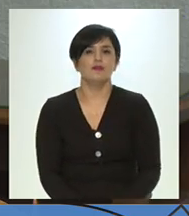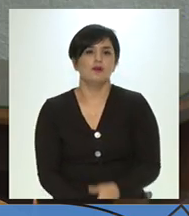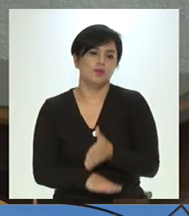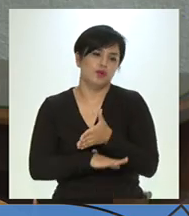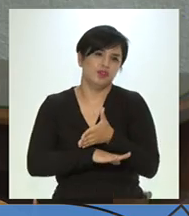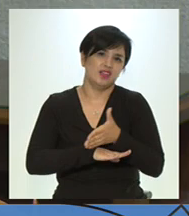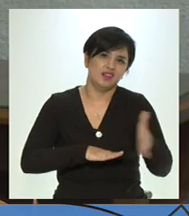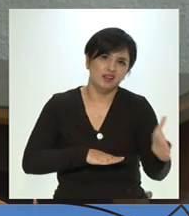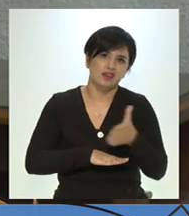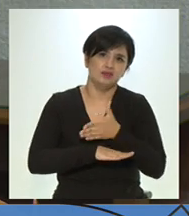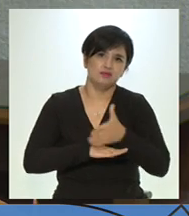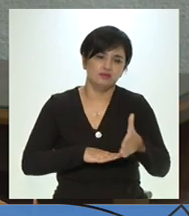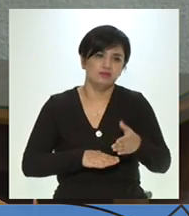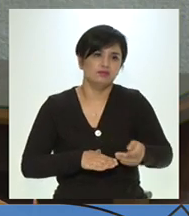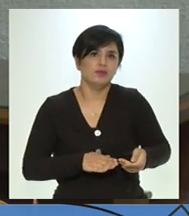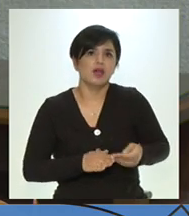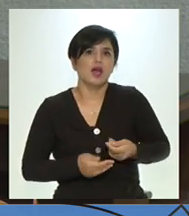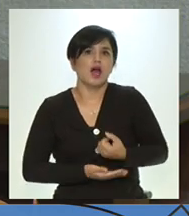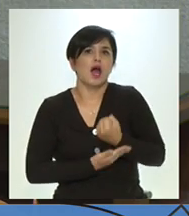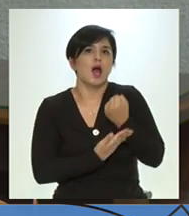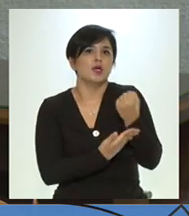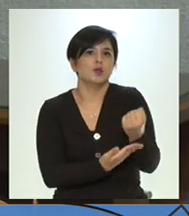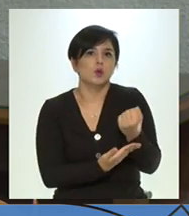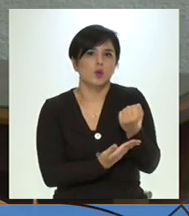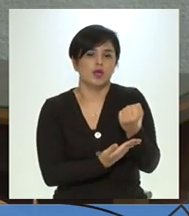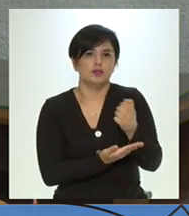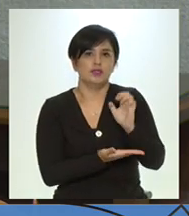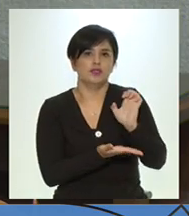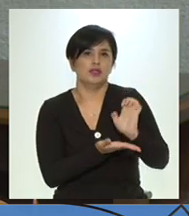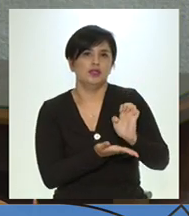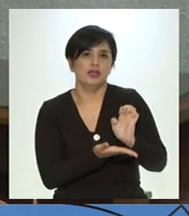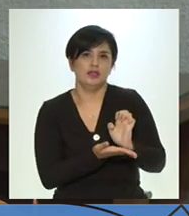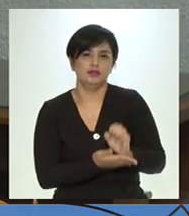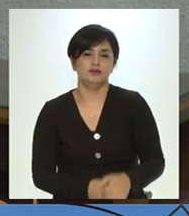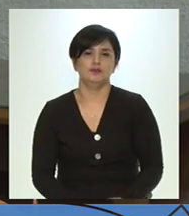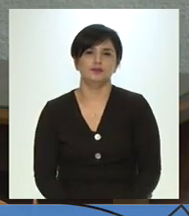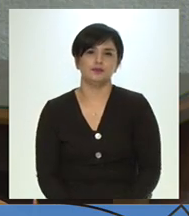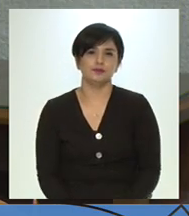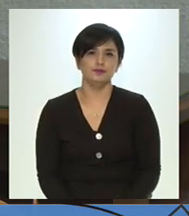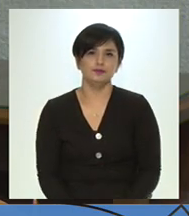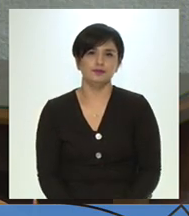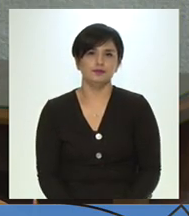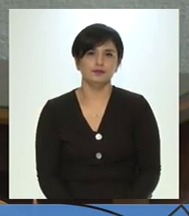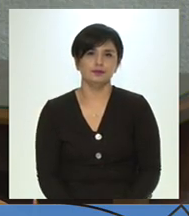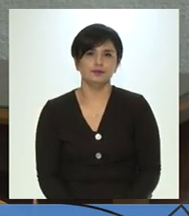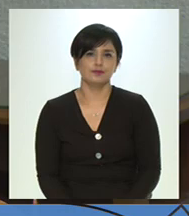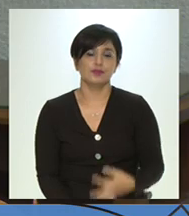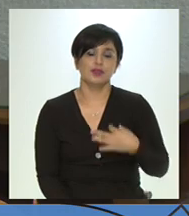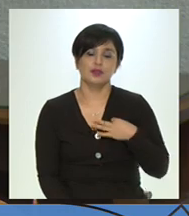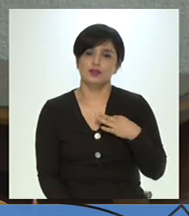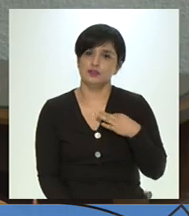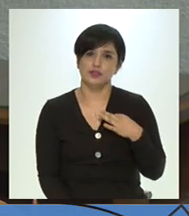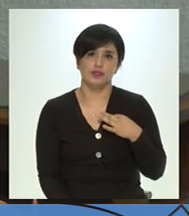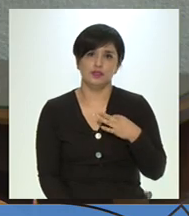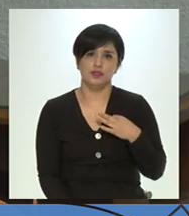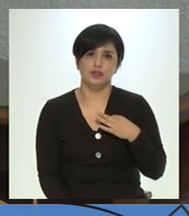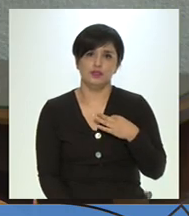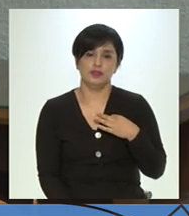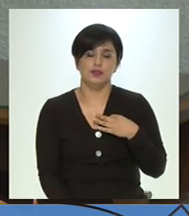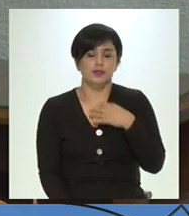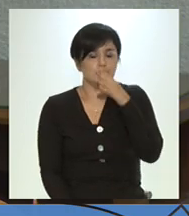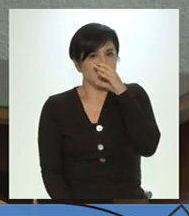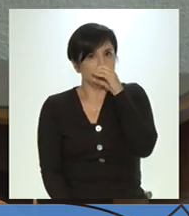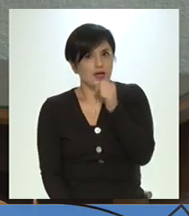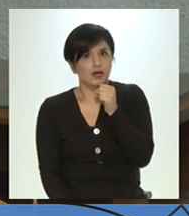precarias medidas del ejecutivo para salir el drama social y humano la ciudadanía ha debido sobrellevar un